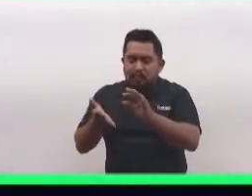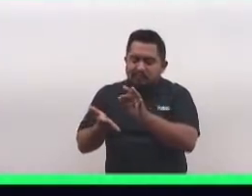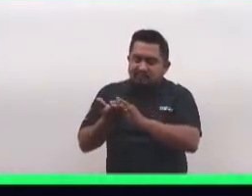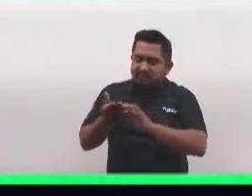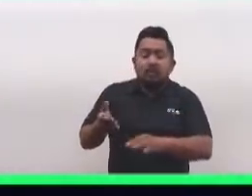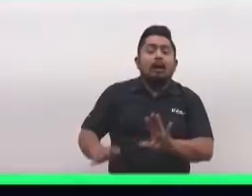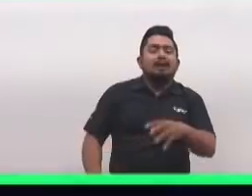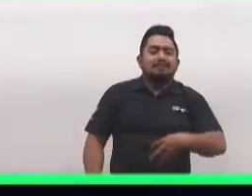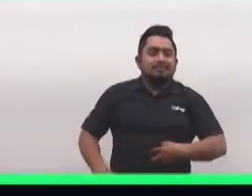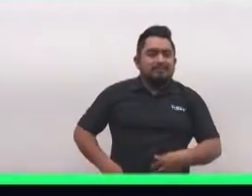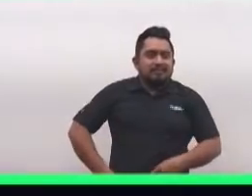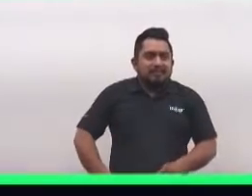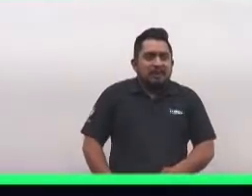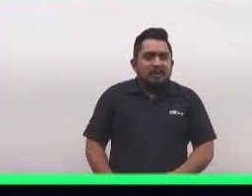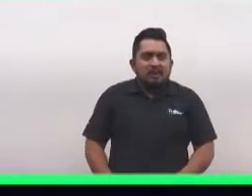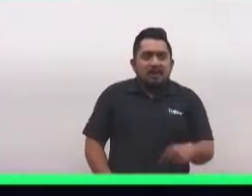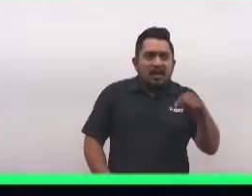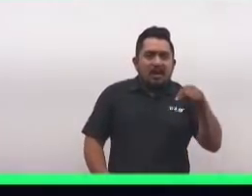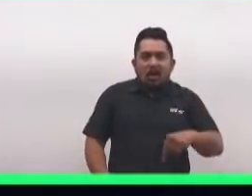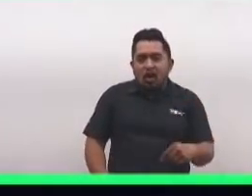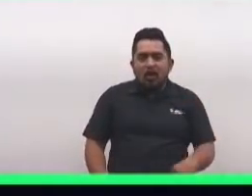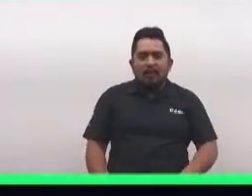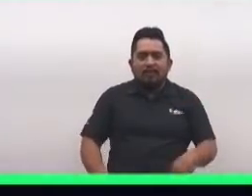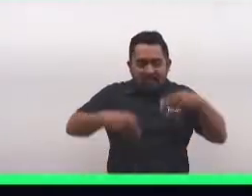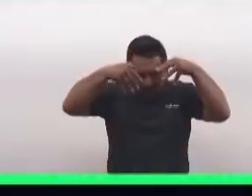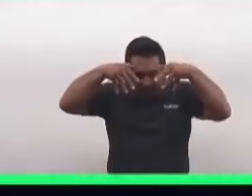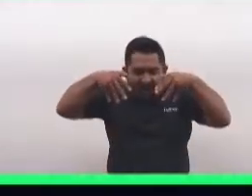pues sí como el domingo reggaeton